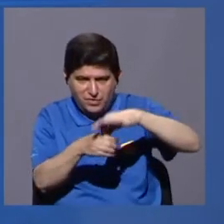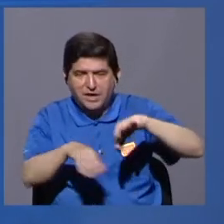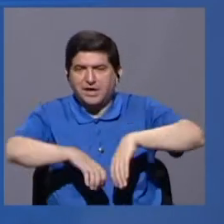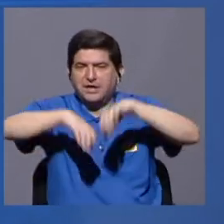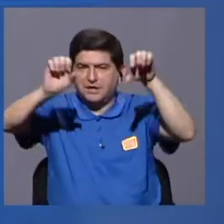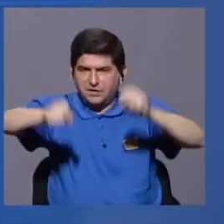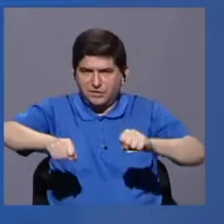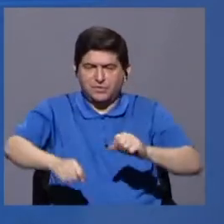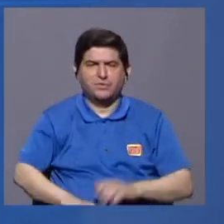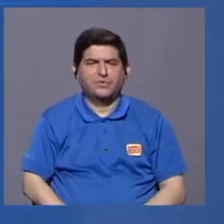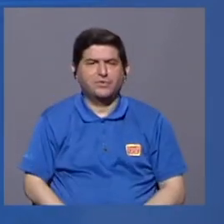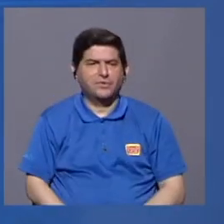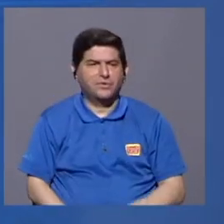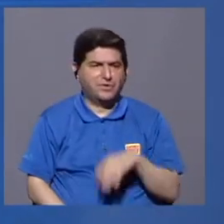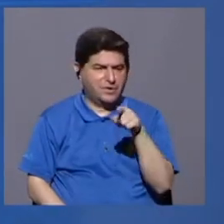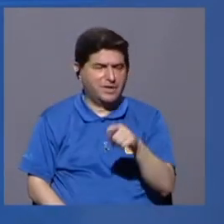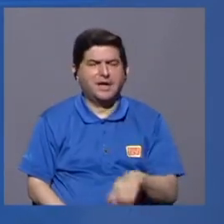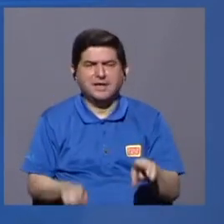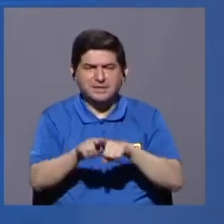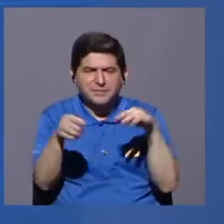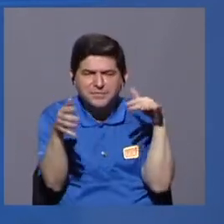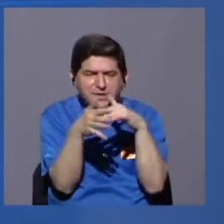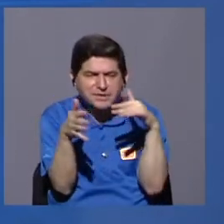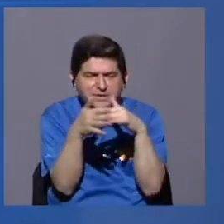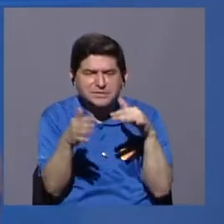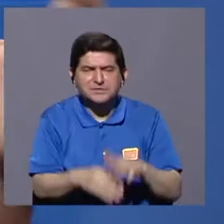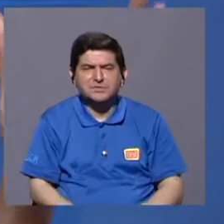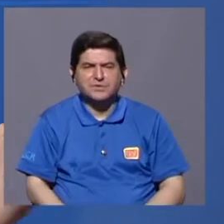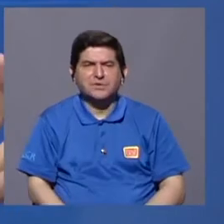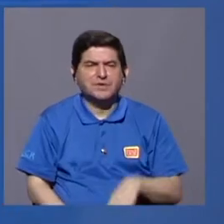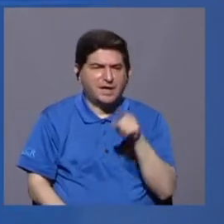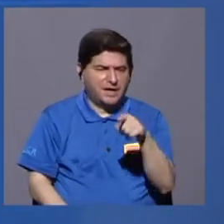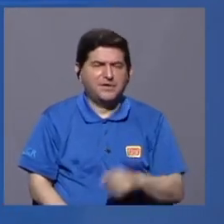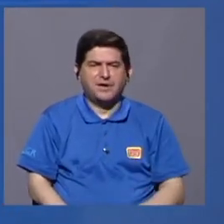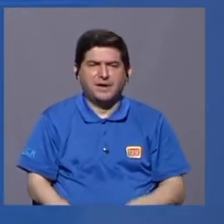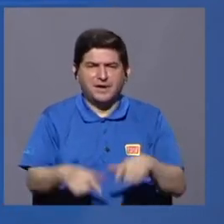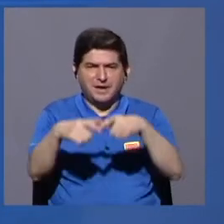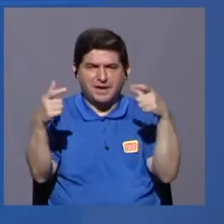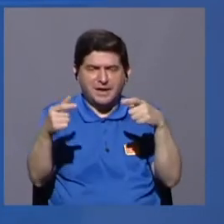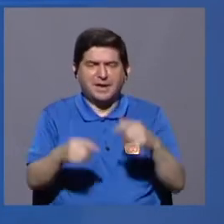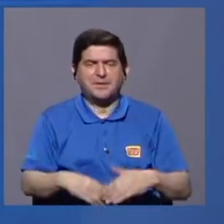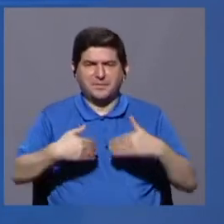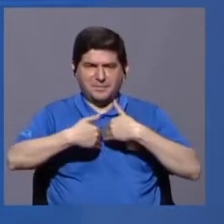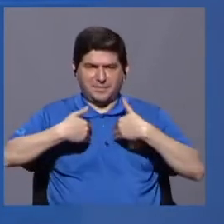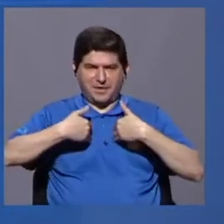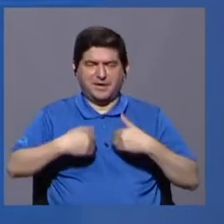y estudiaron la macrofauna que habían en los cacaotales y en el bosque.